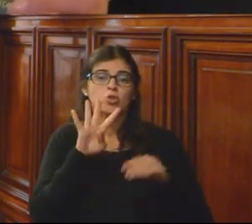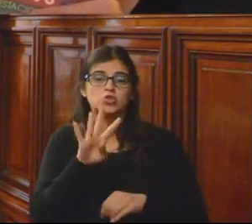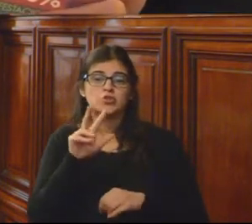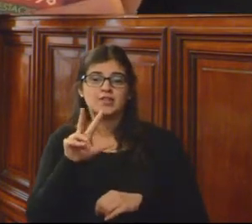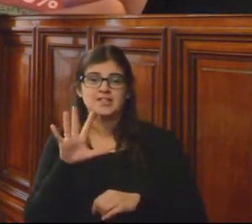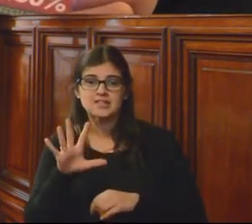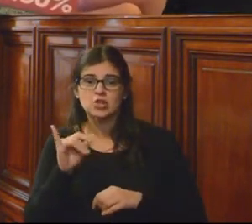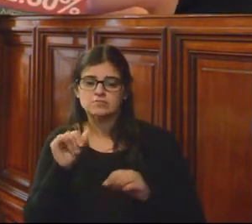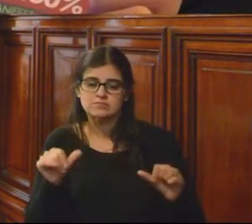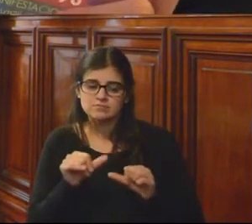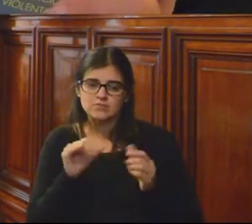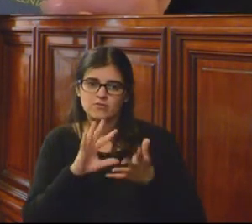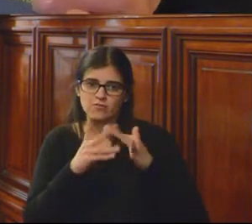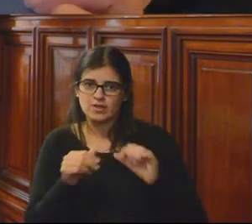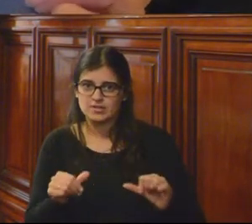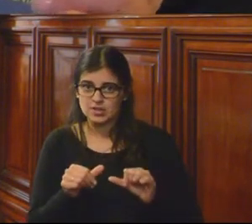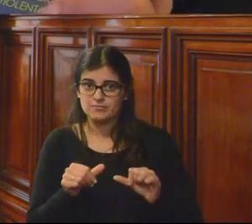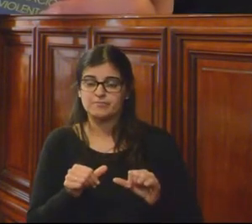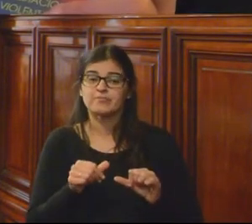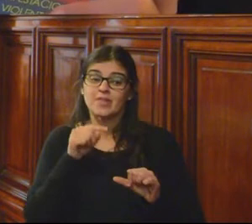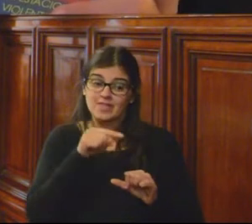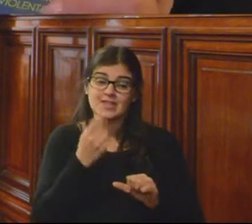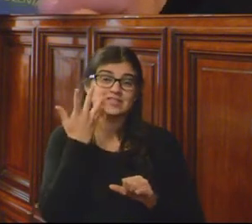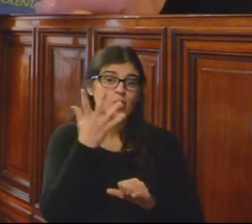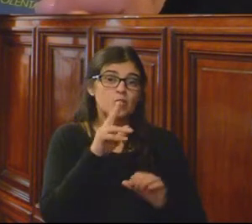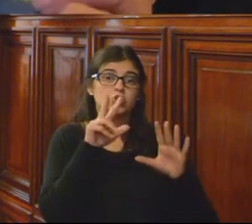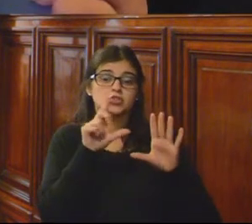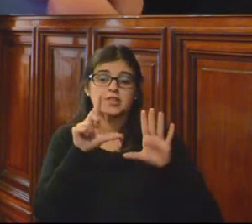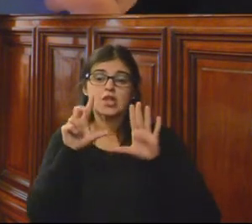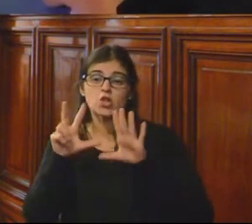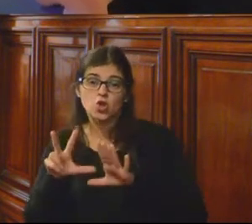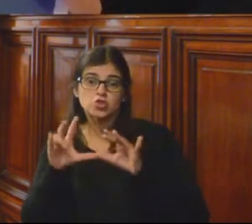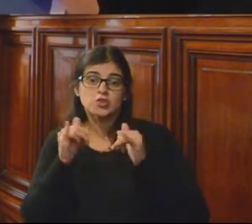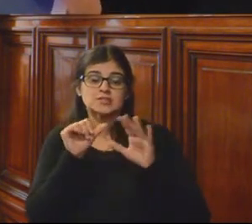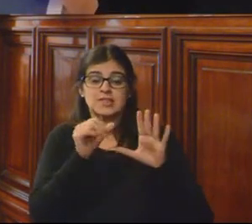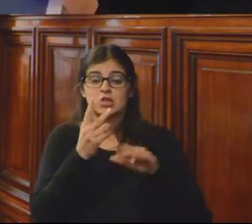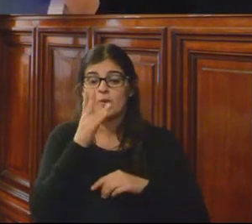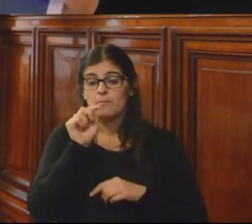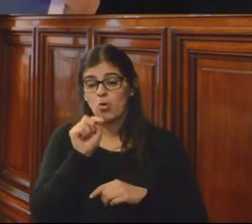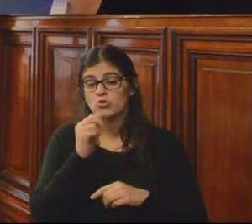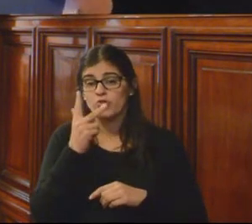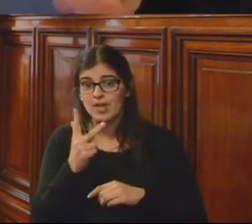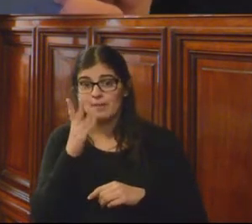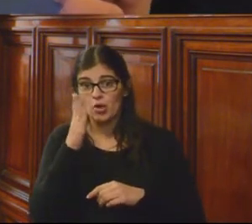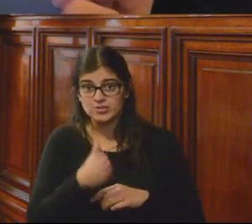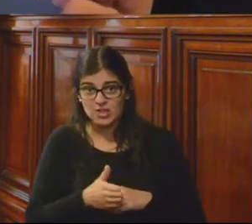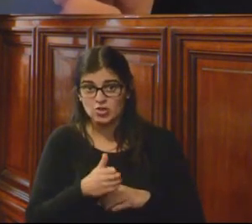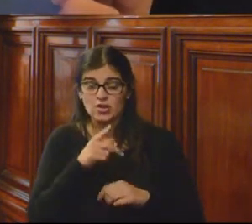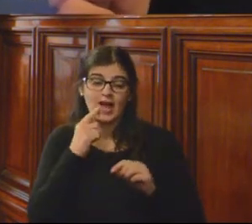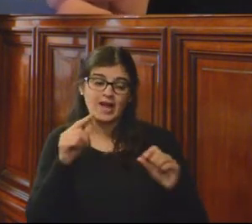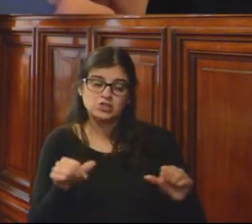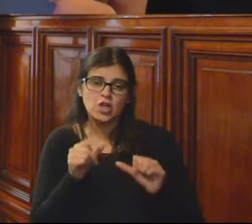9.435 acciones de calle, pudiésemos decir. De esas, 5.878, es decir, 62.30%, fueron